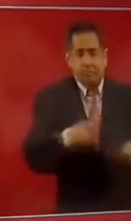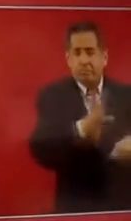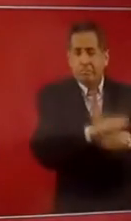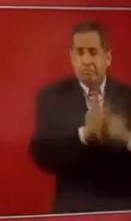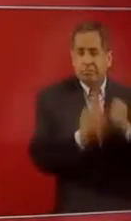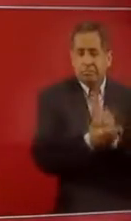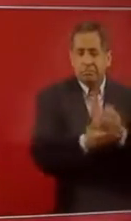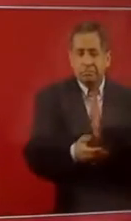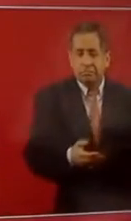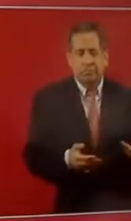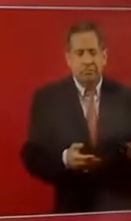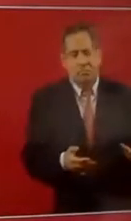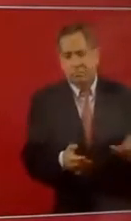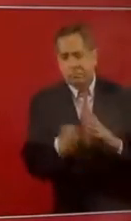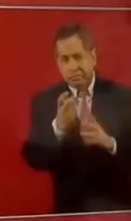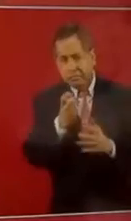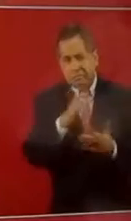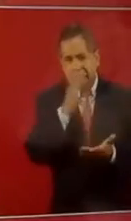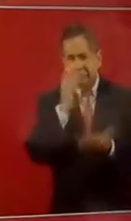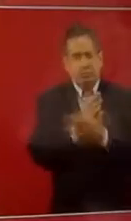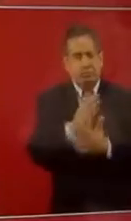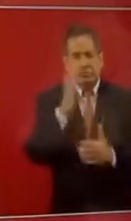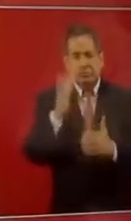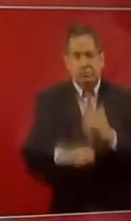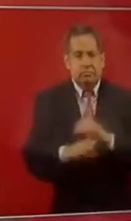los panelistas, quien expresó.